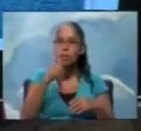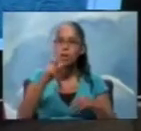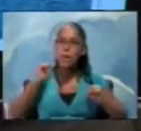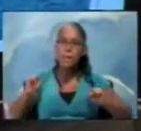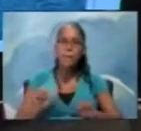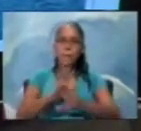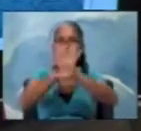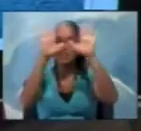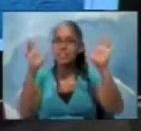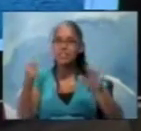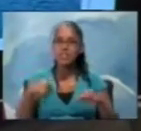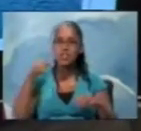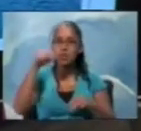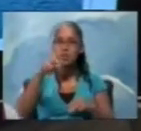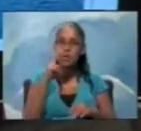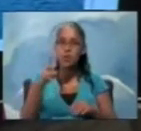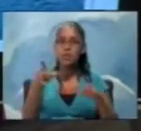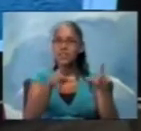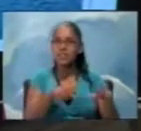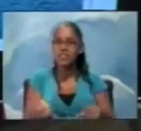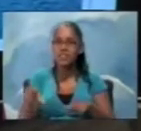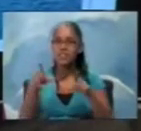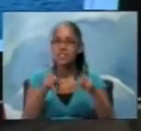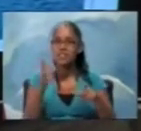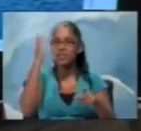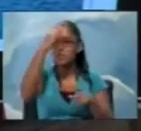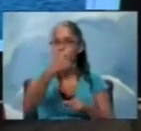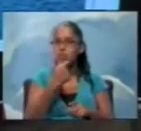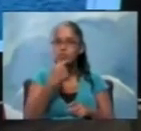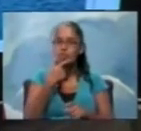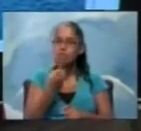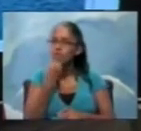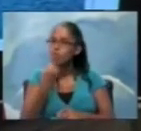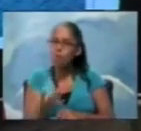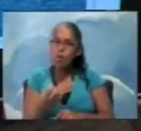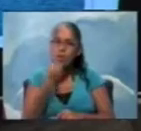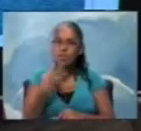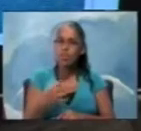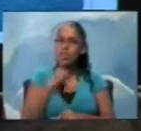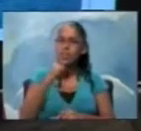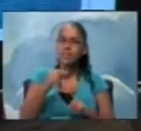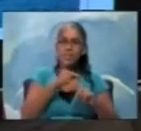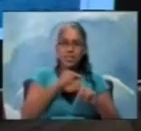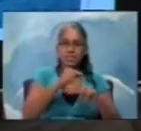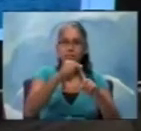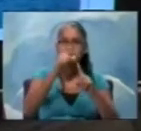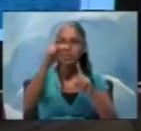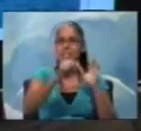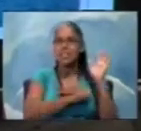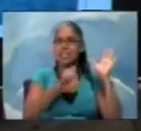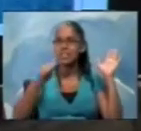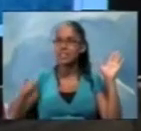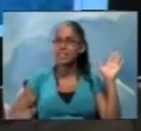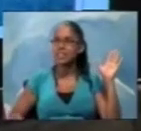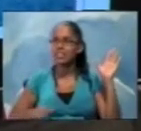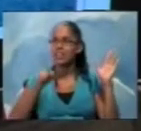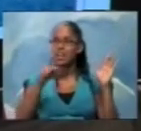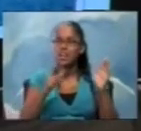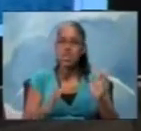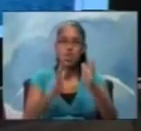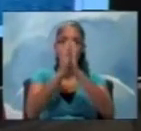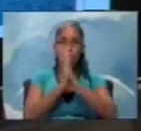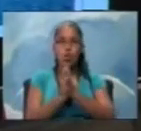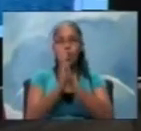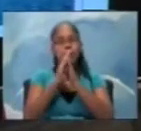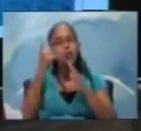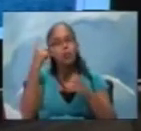Espléndido. Ya yo me veo ahí. Gloria a Dios. Bien bueno, bien bueno. Es la primicia del Señor. Ese, hay que orar por el